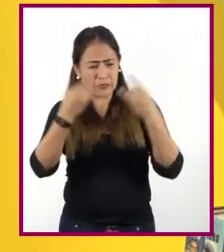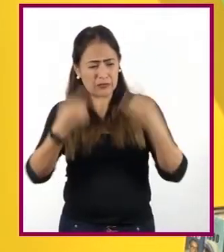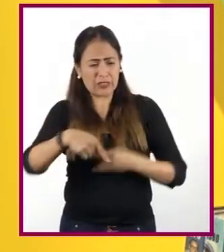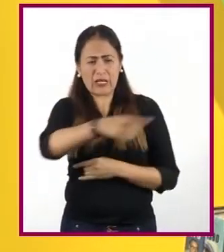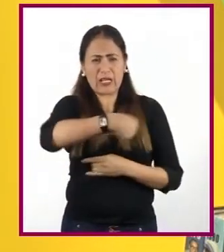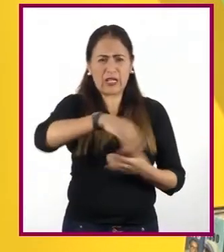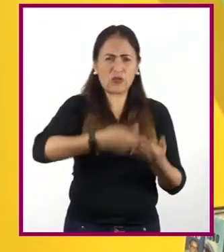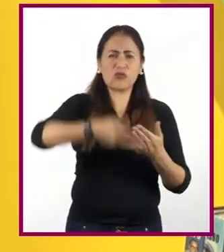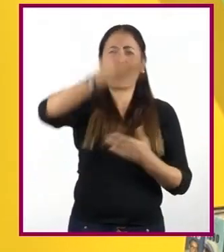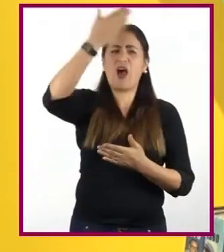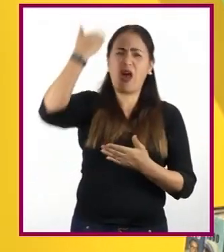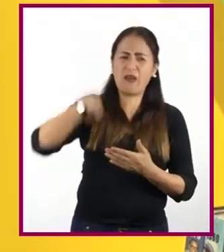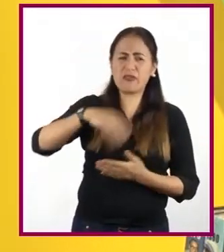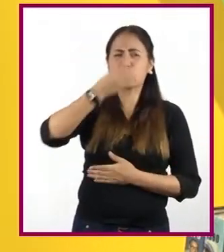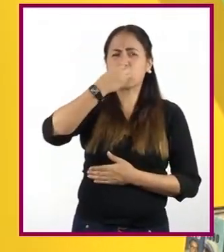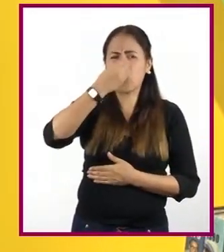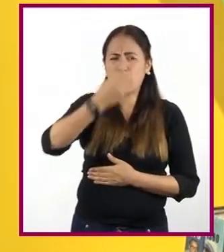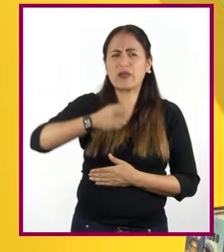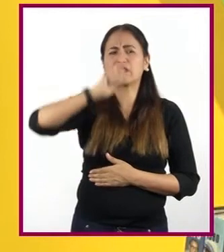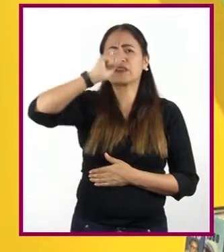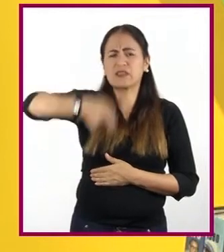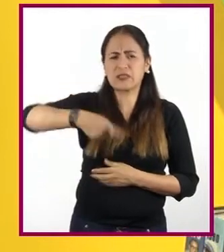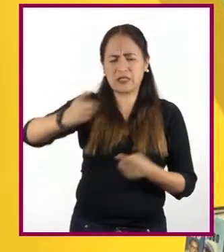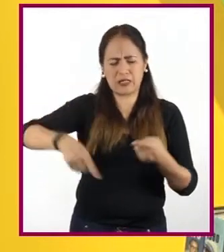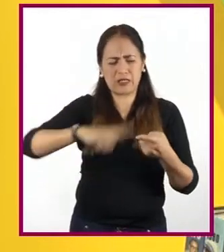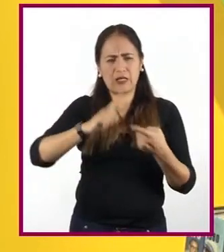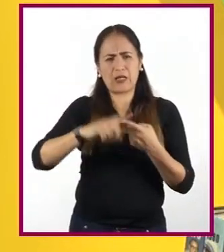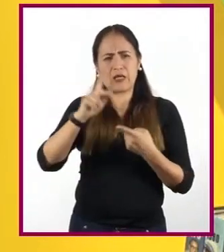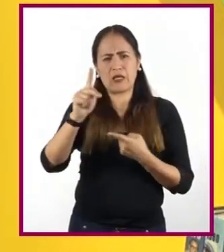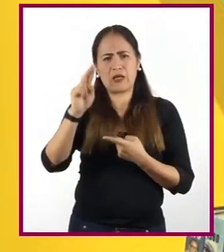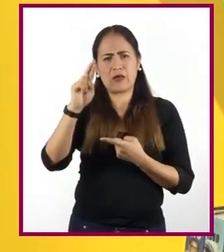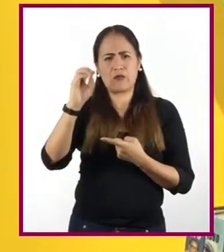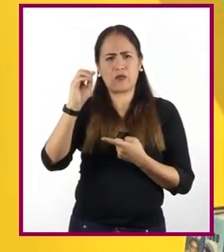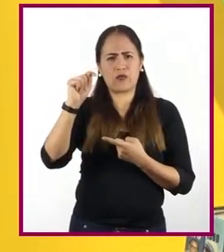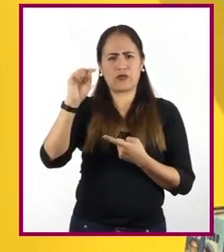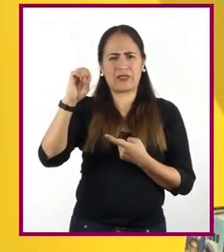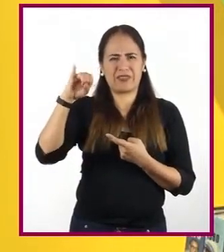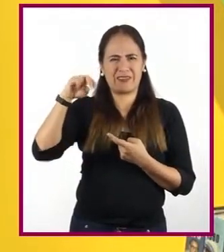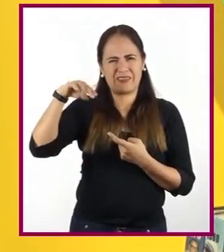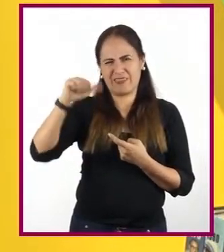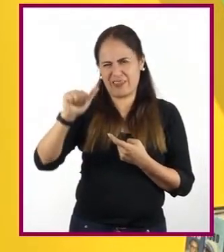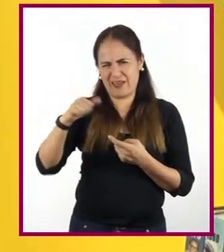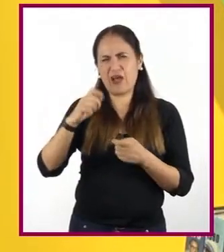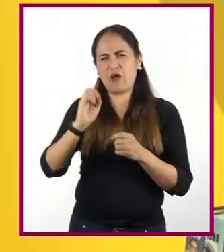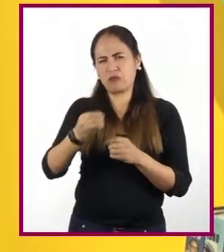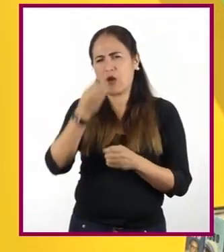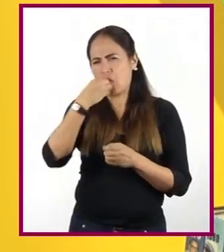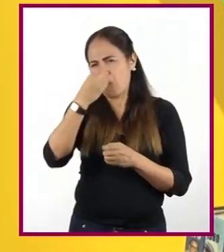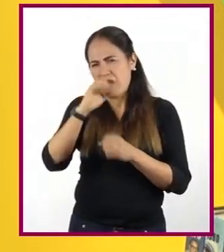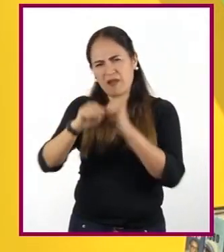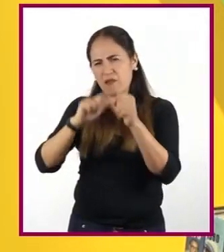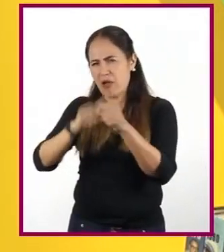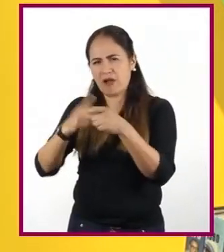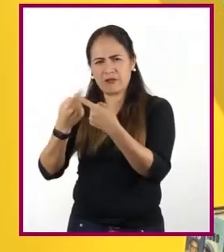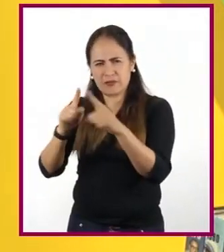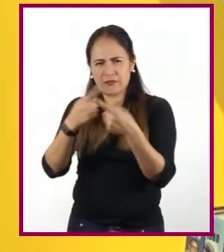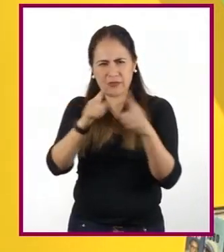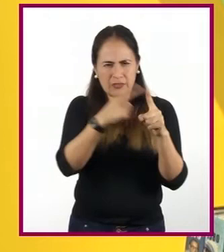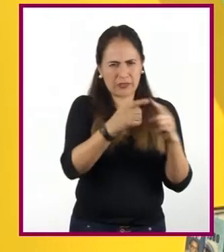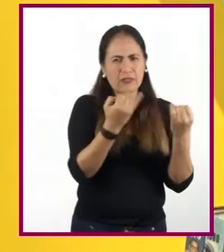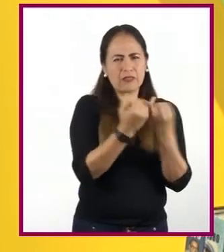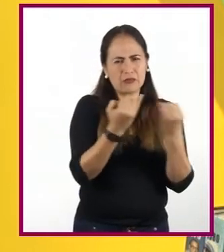Palenque, que consistía en proteína obtenida de distintos animales domésticos y un gran número de